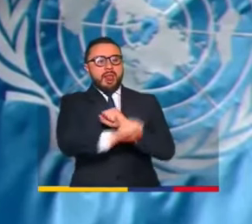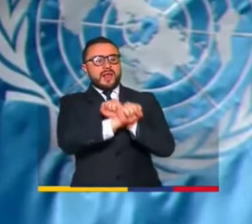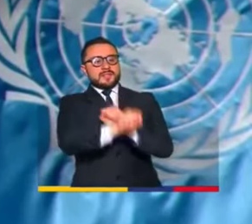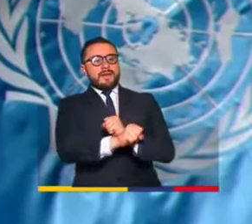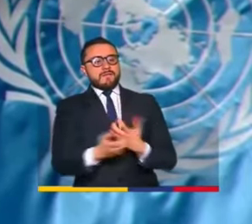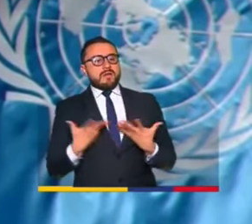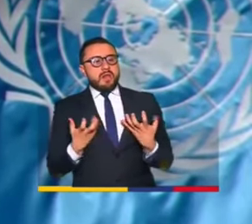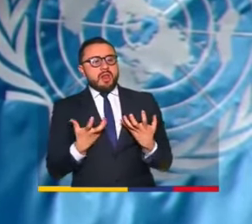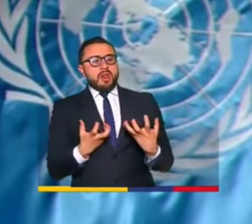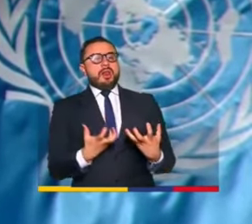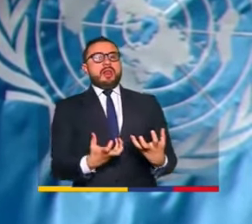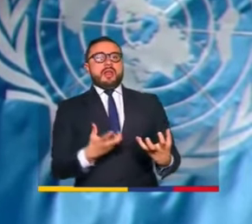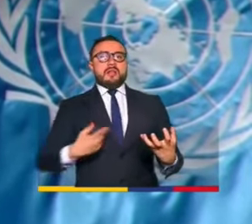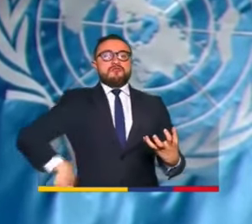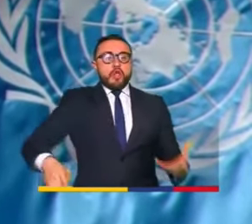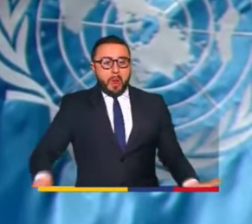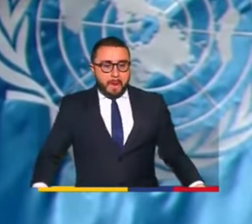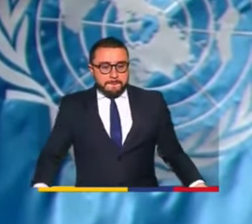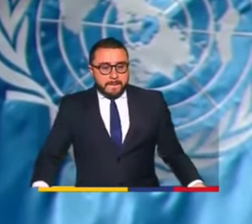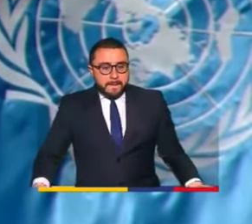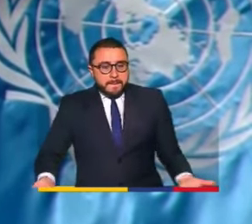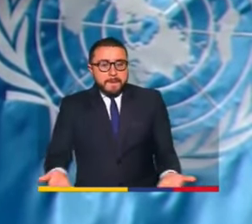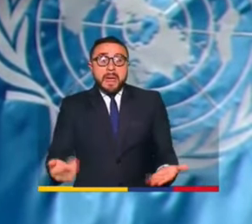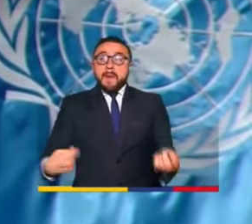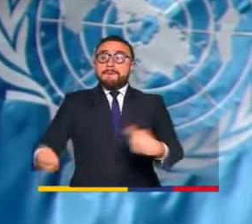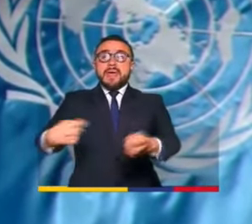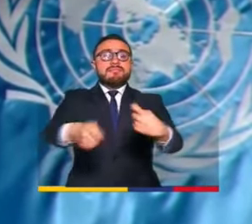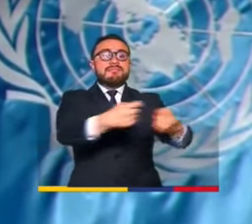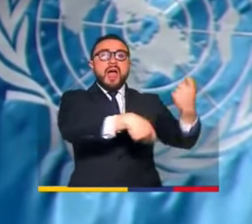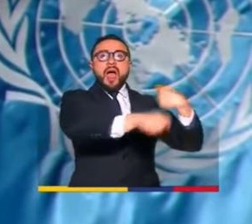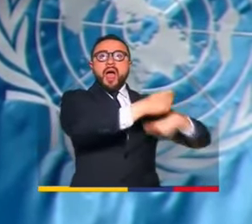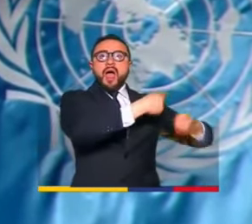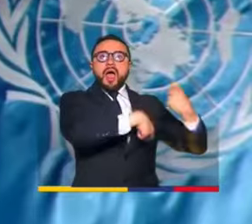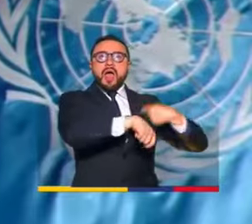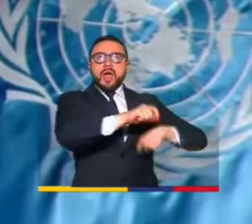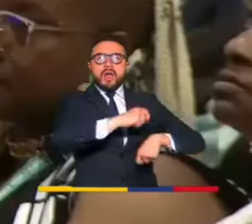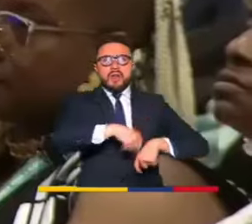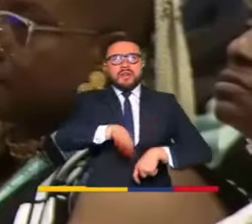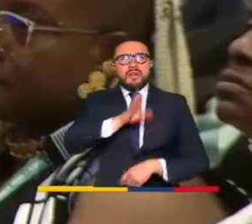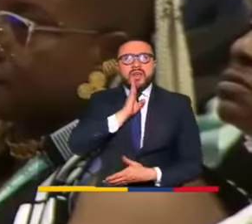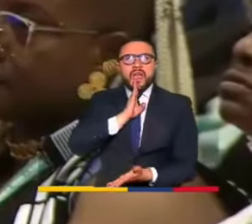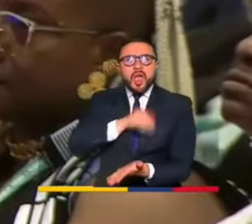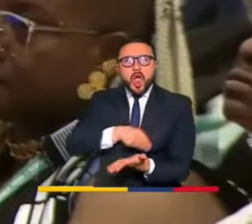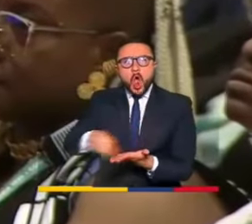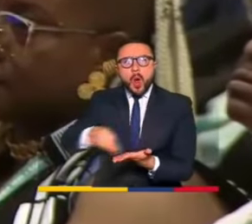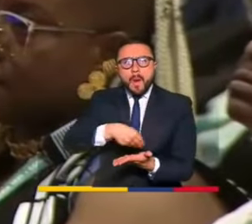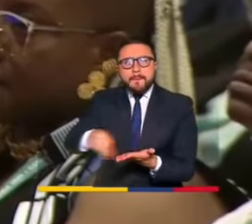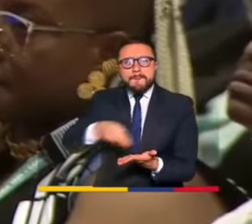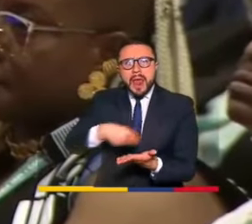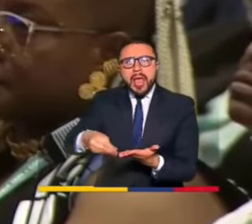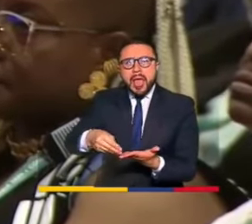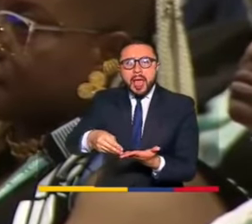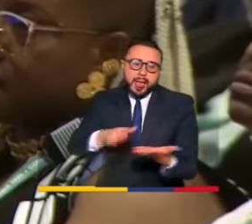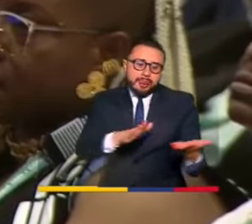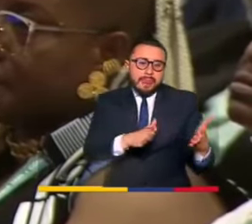vivos al mercado para su venta. El comprador es un espectro de la